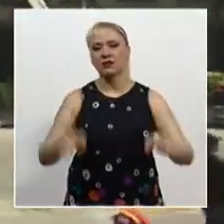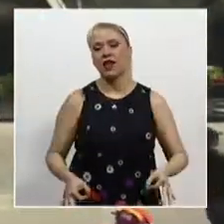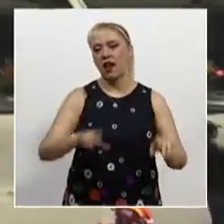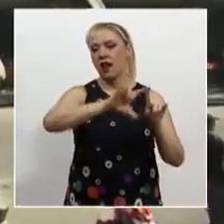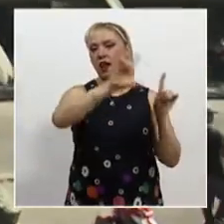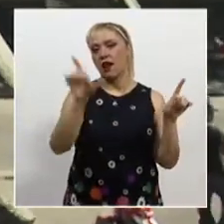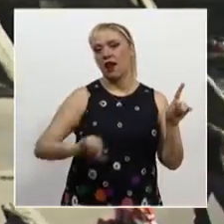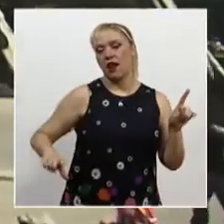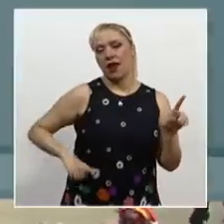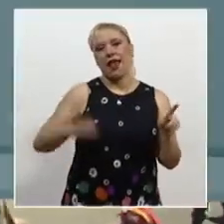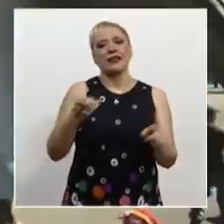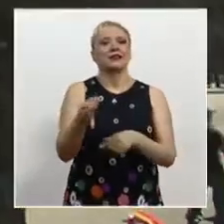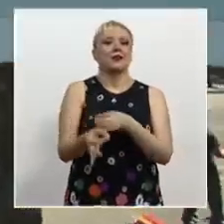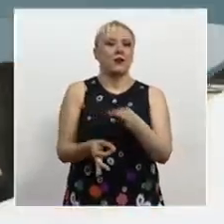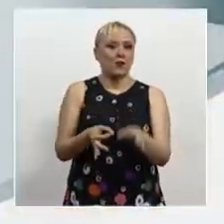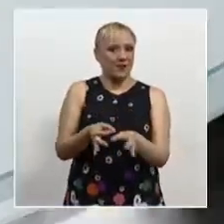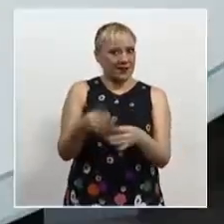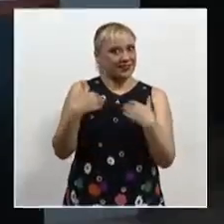cumplimiento.